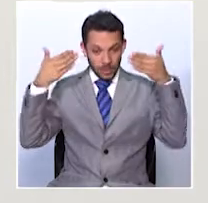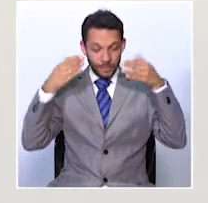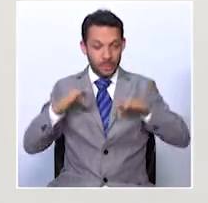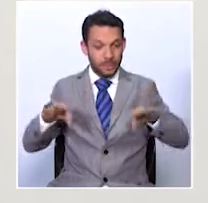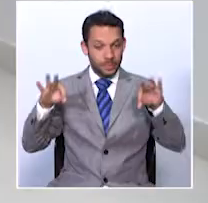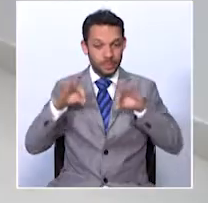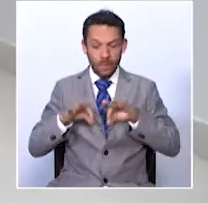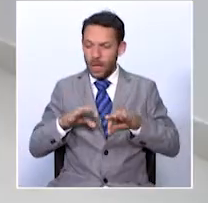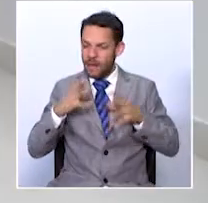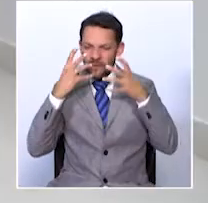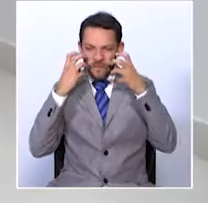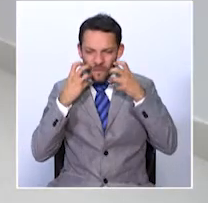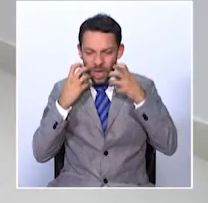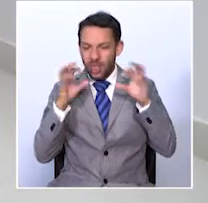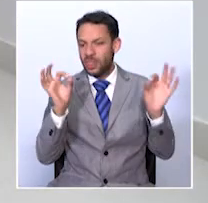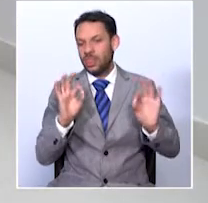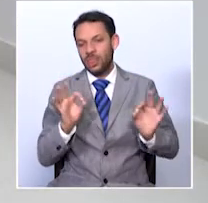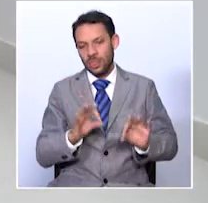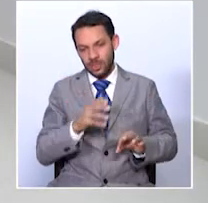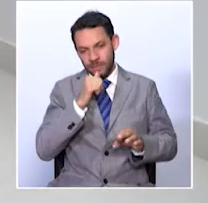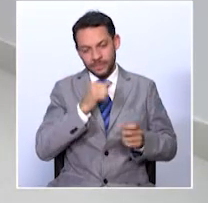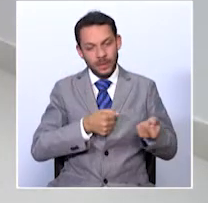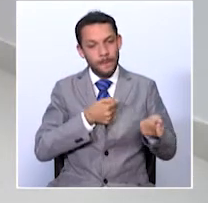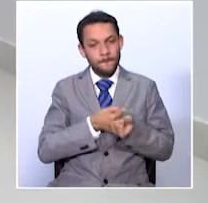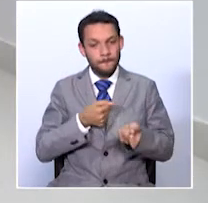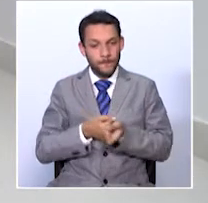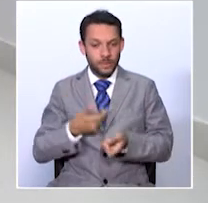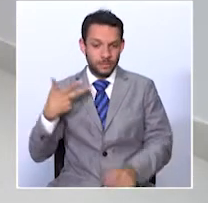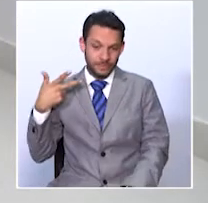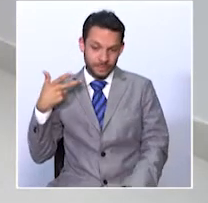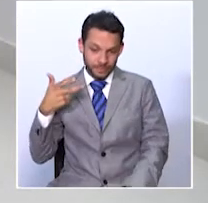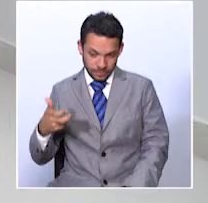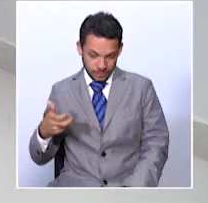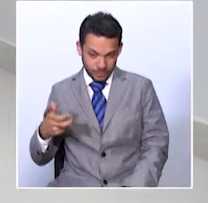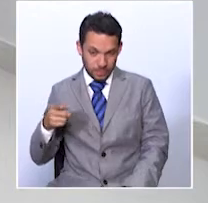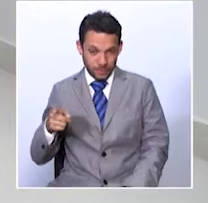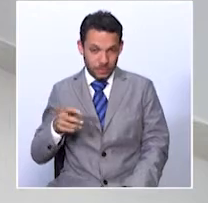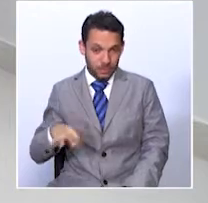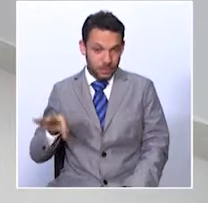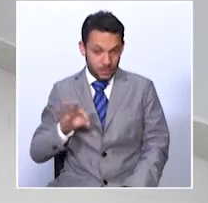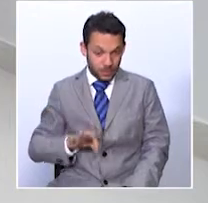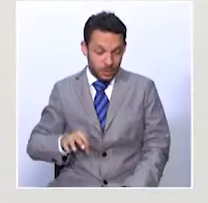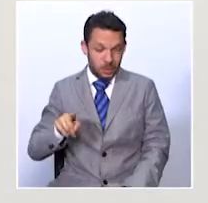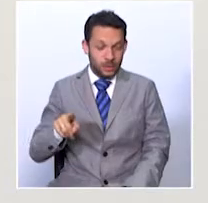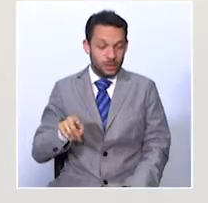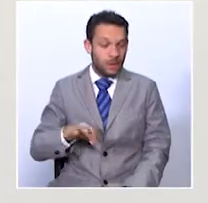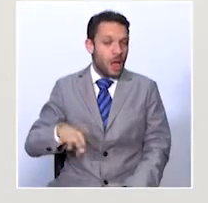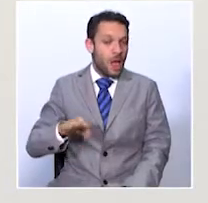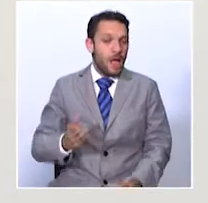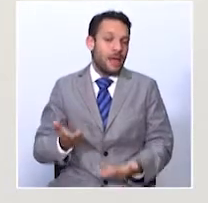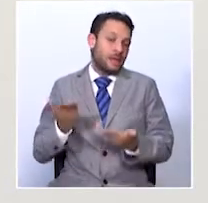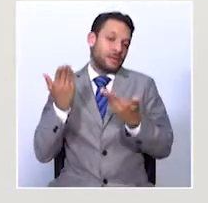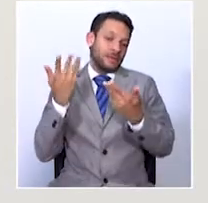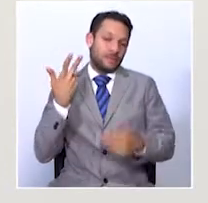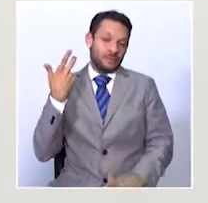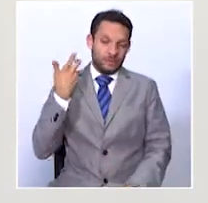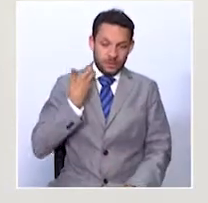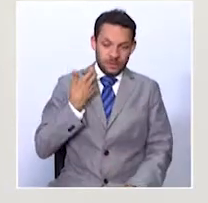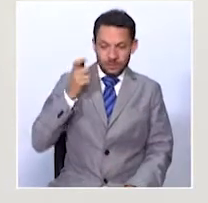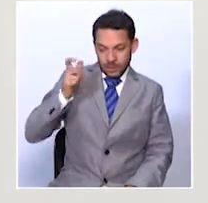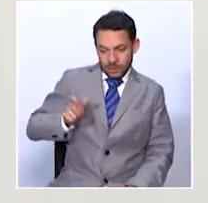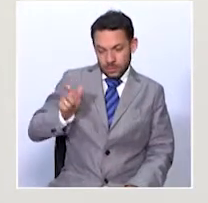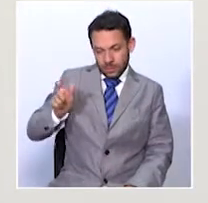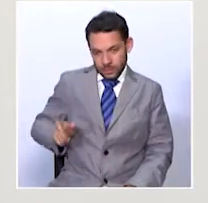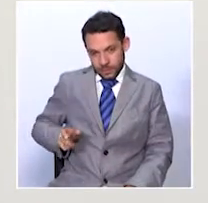arrugue la pielcita, entonces con estos medicamentos como por ejemplo la toxina botulínica, entonces esos son pacientes que